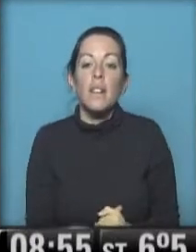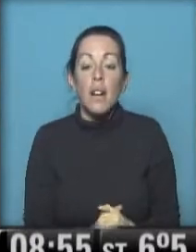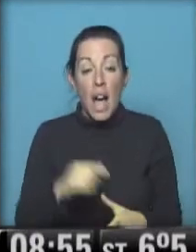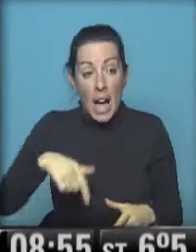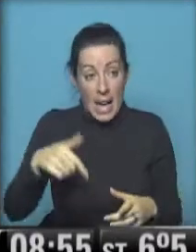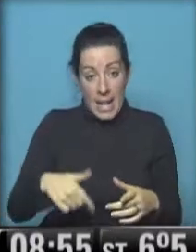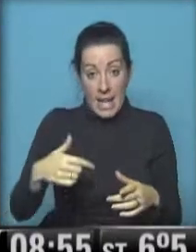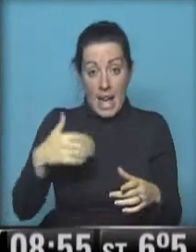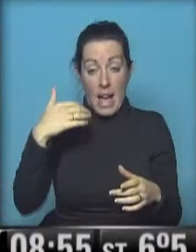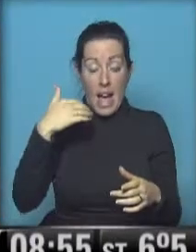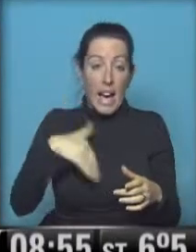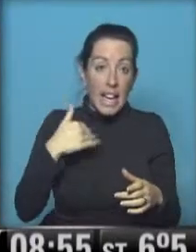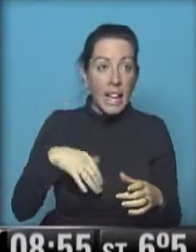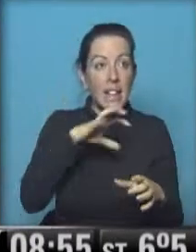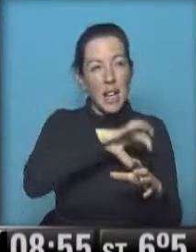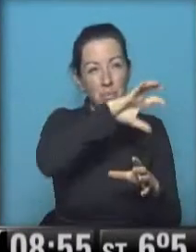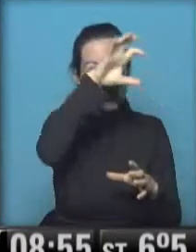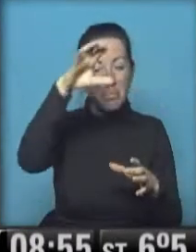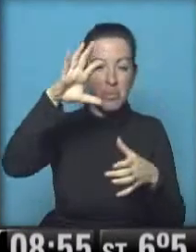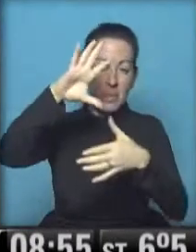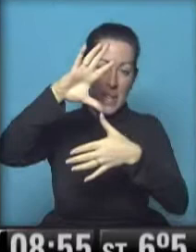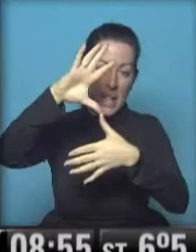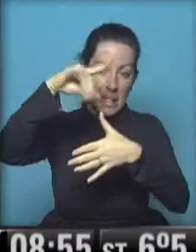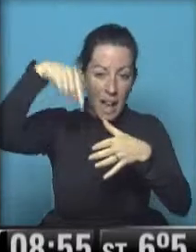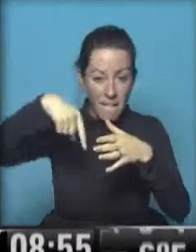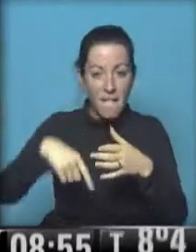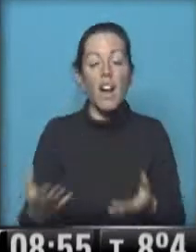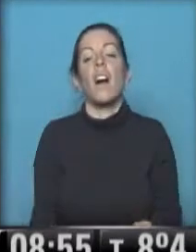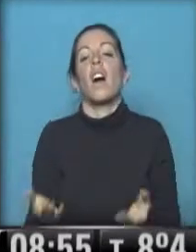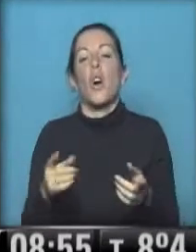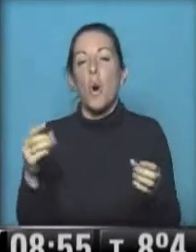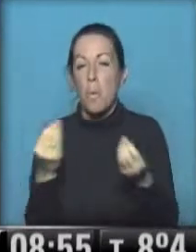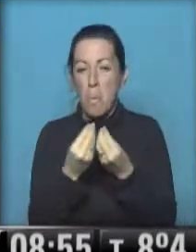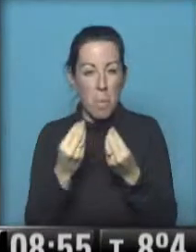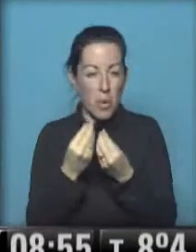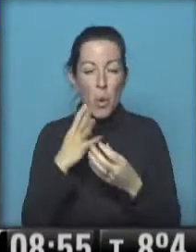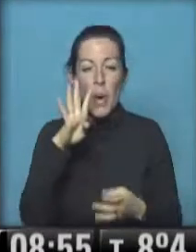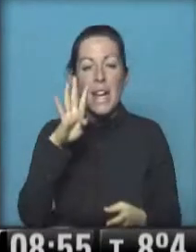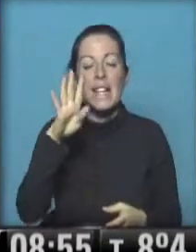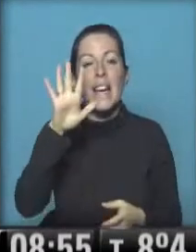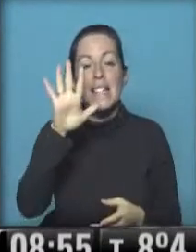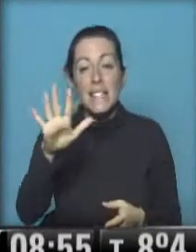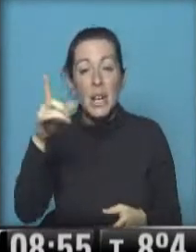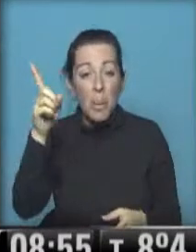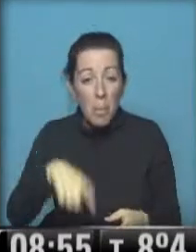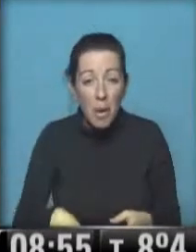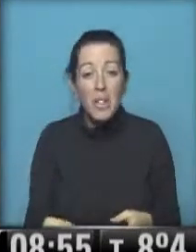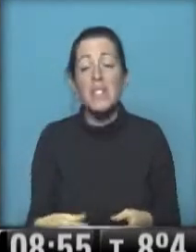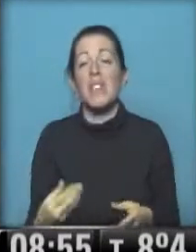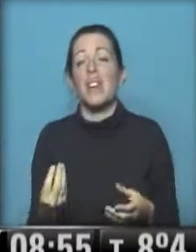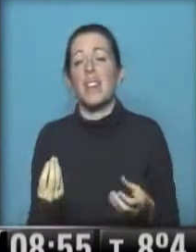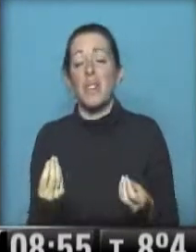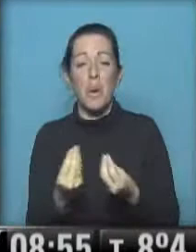la tiene el índice en américa tiene en general es altísimo estamos hablando de 45 por ciento por lo bajo con algunas zonas